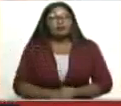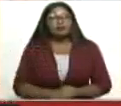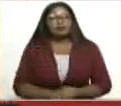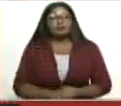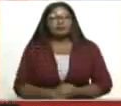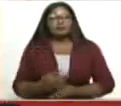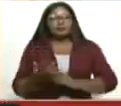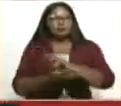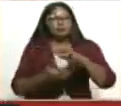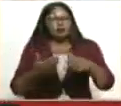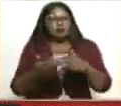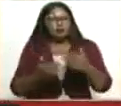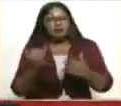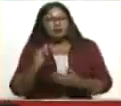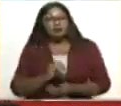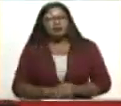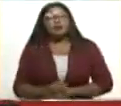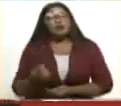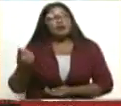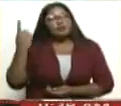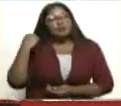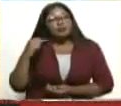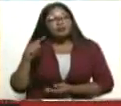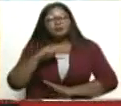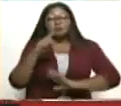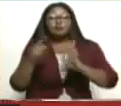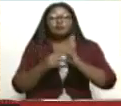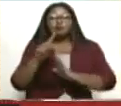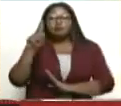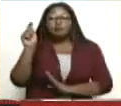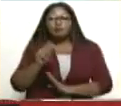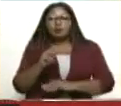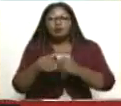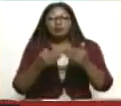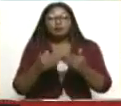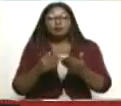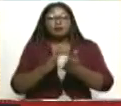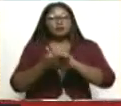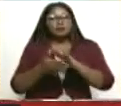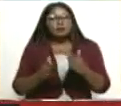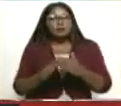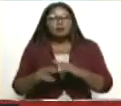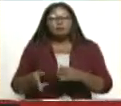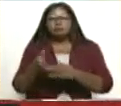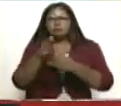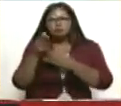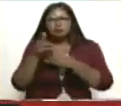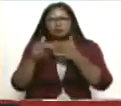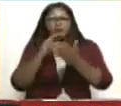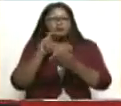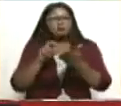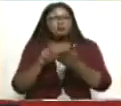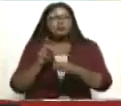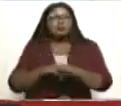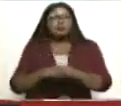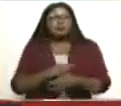conflicto. Ayer se completó un mes de vigencia del cese al fuego bilateral, nacional y